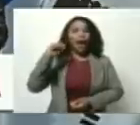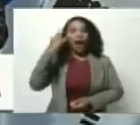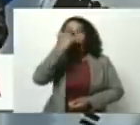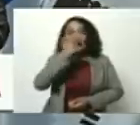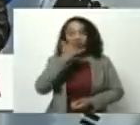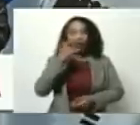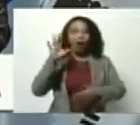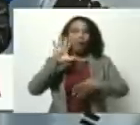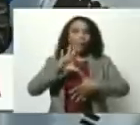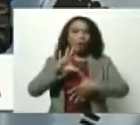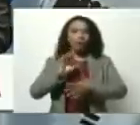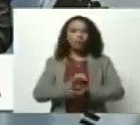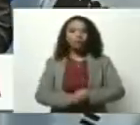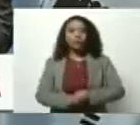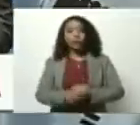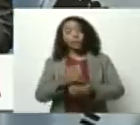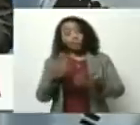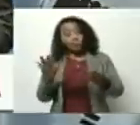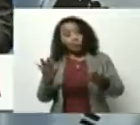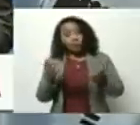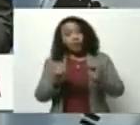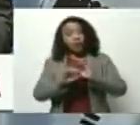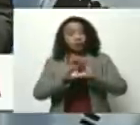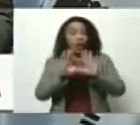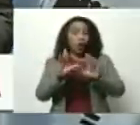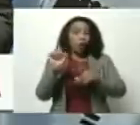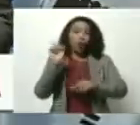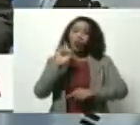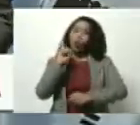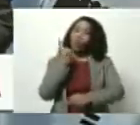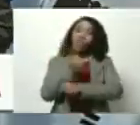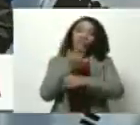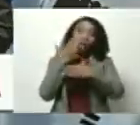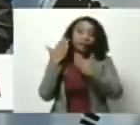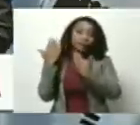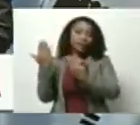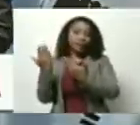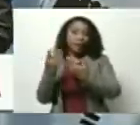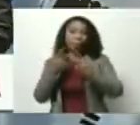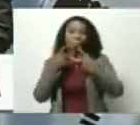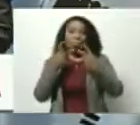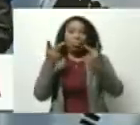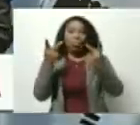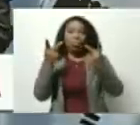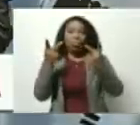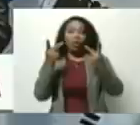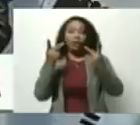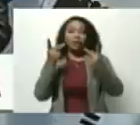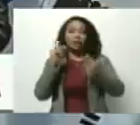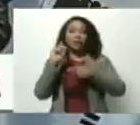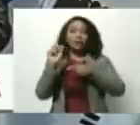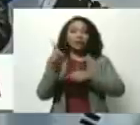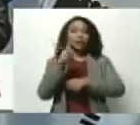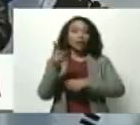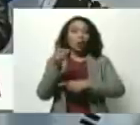América. Obviamente que no debería haber impunidad sino